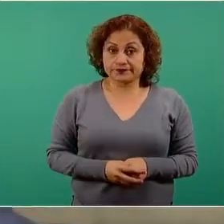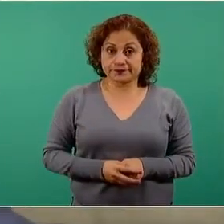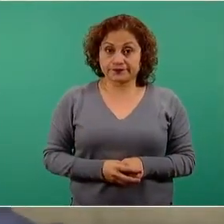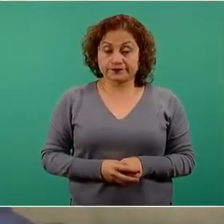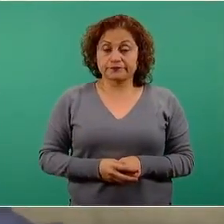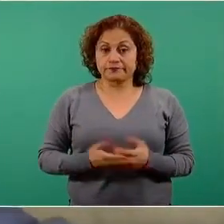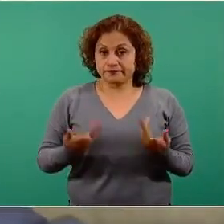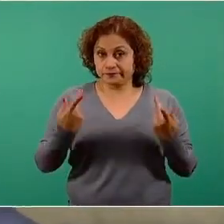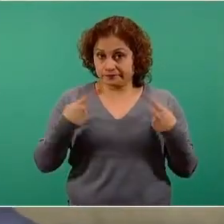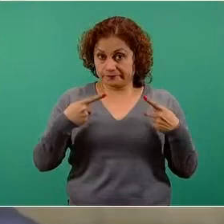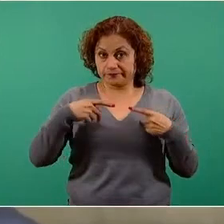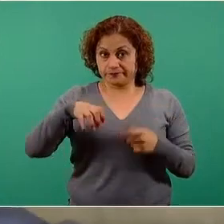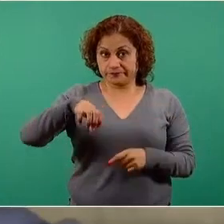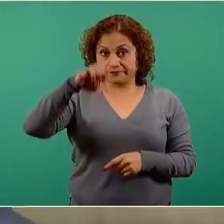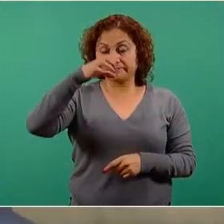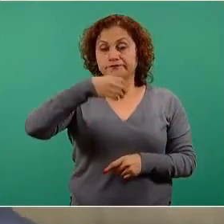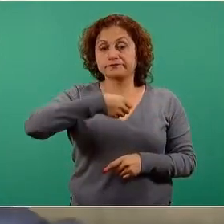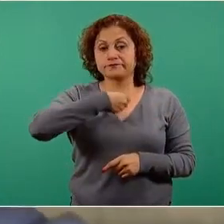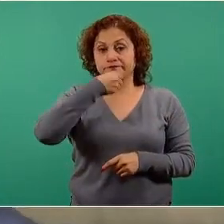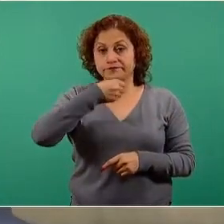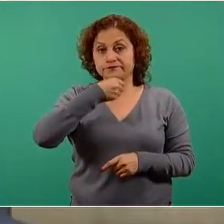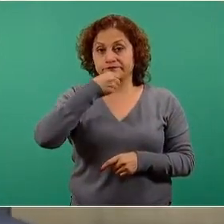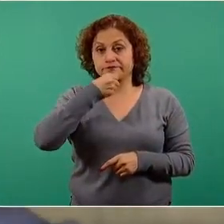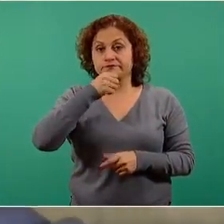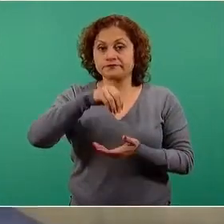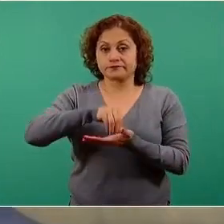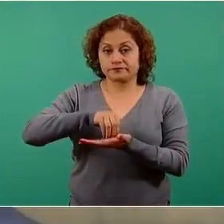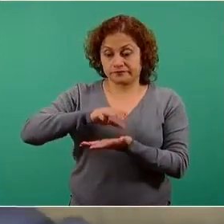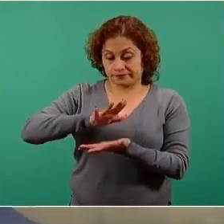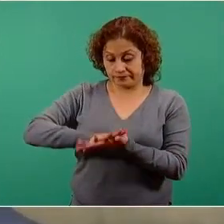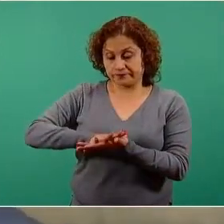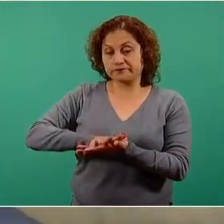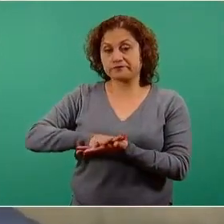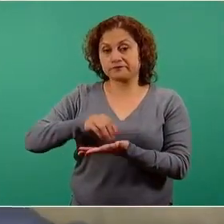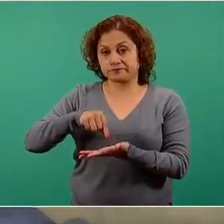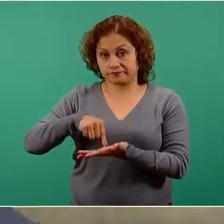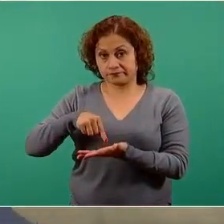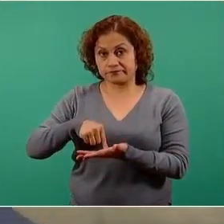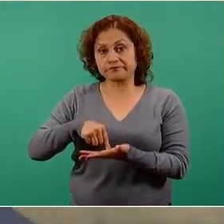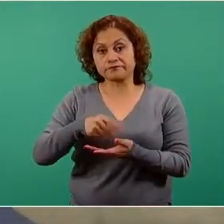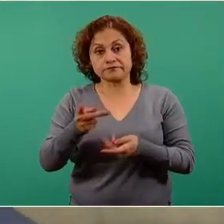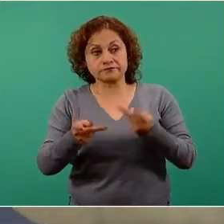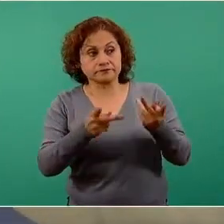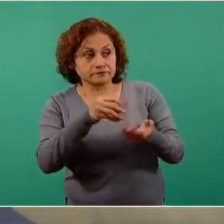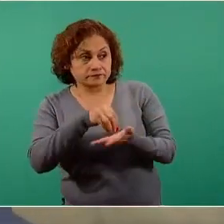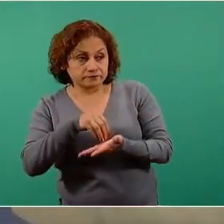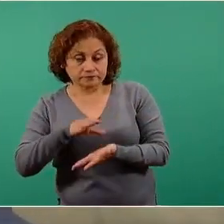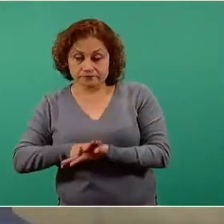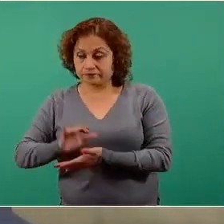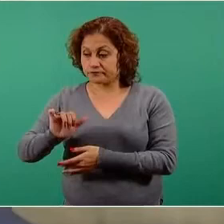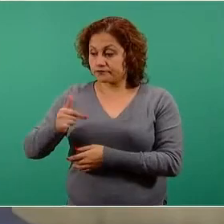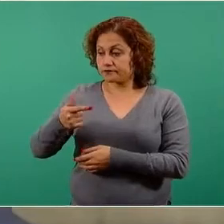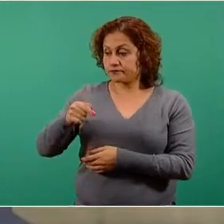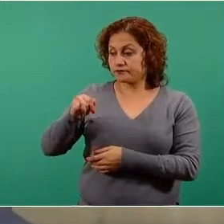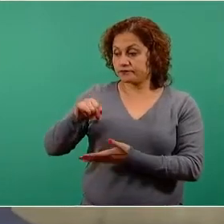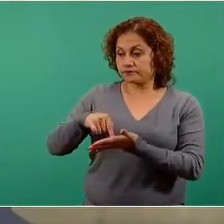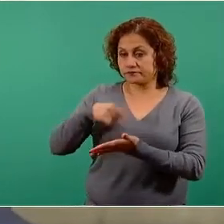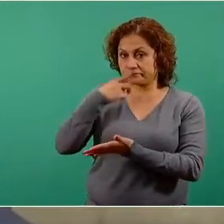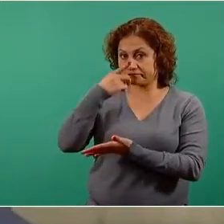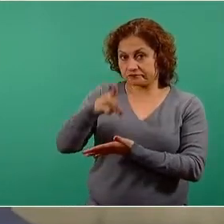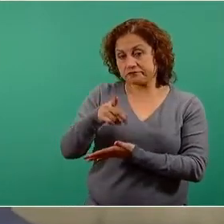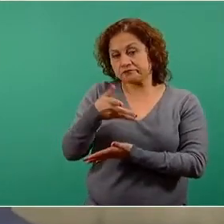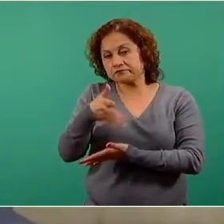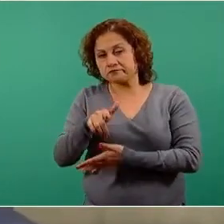de las personas adultas mayores registradas en el censo o estimadas por el Censo General de Población y Vivienda han sido